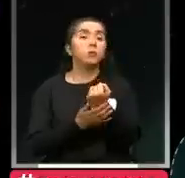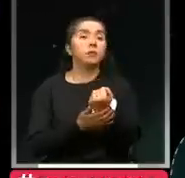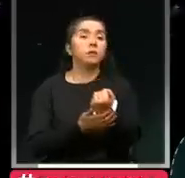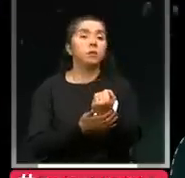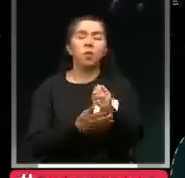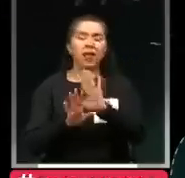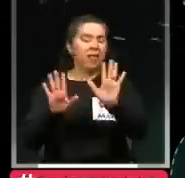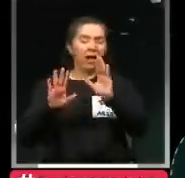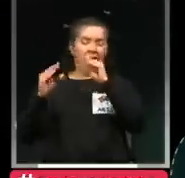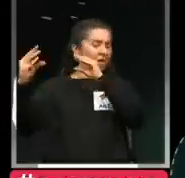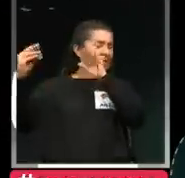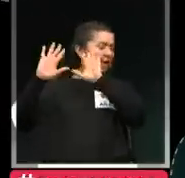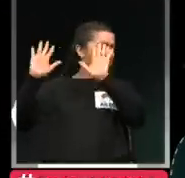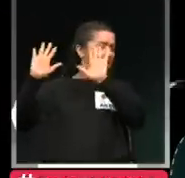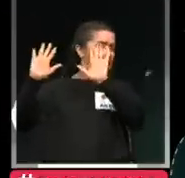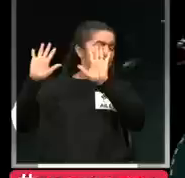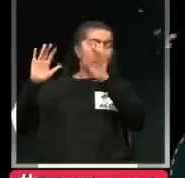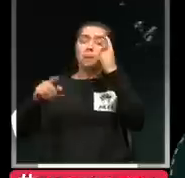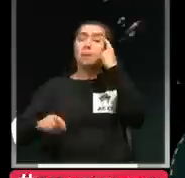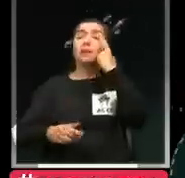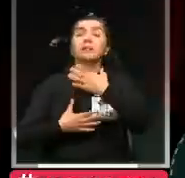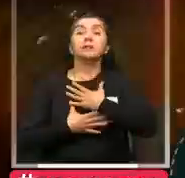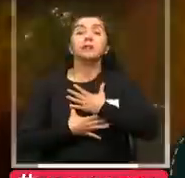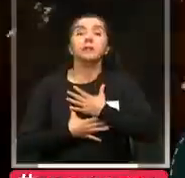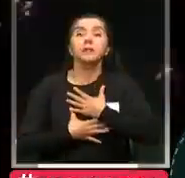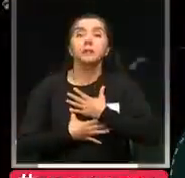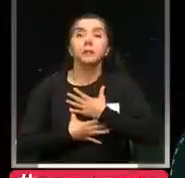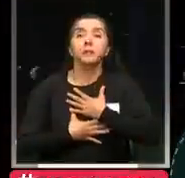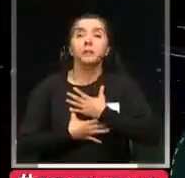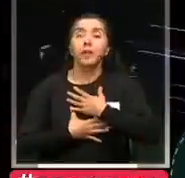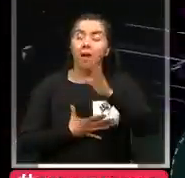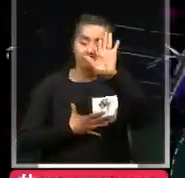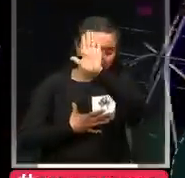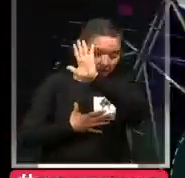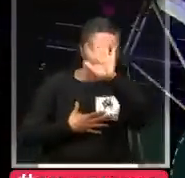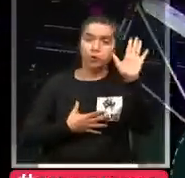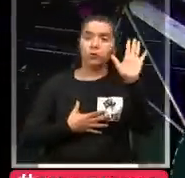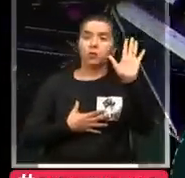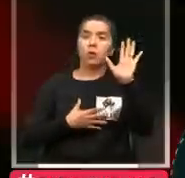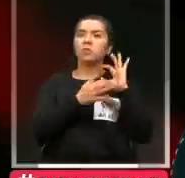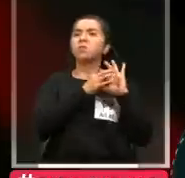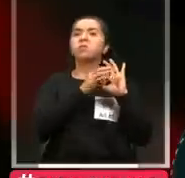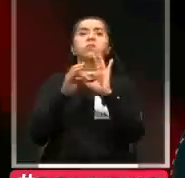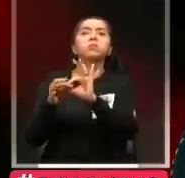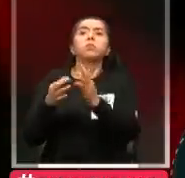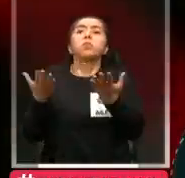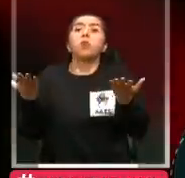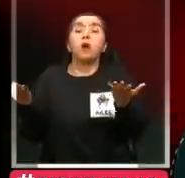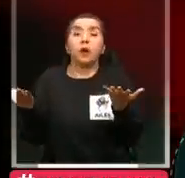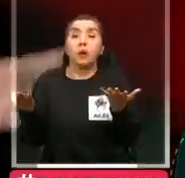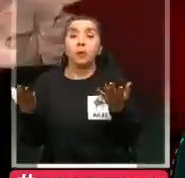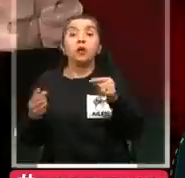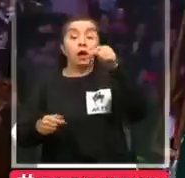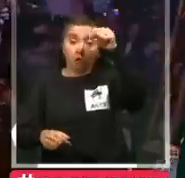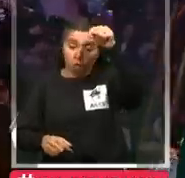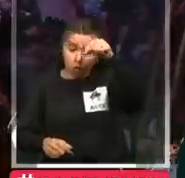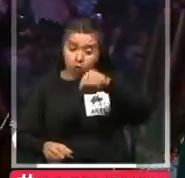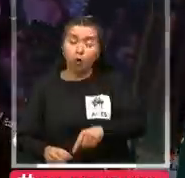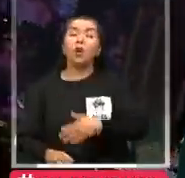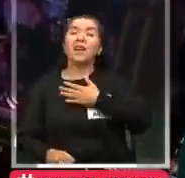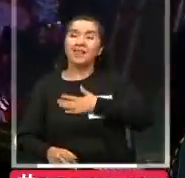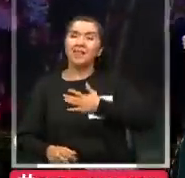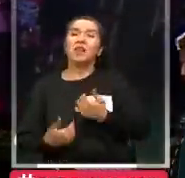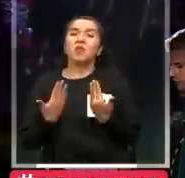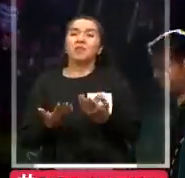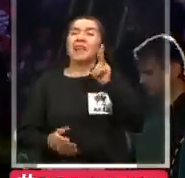Ayúdame. No hay nada más que hablar. Piensa en mí. Adiós. ¿Por qué? Porque ahora soy